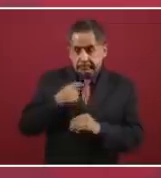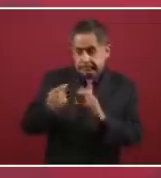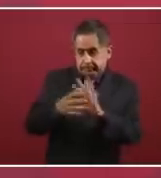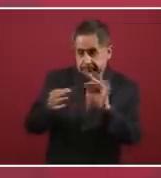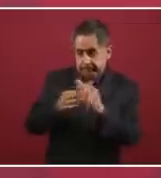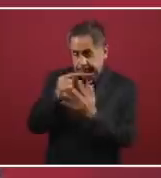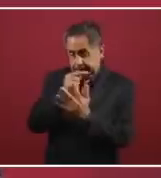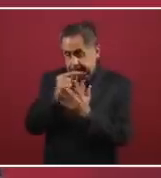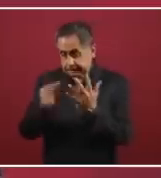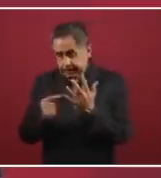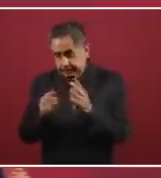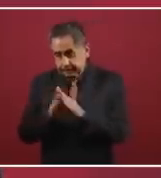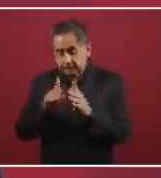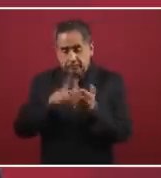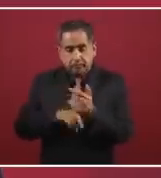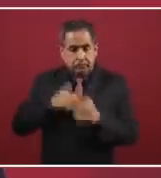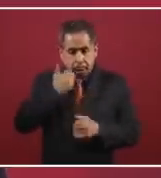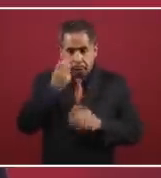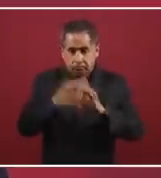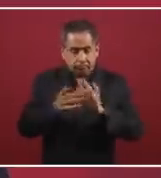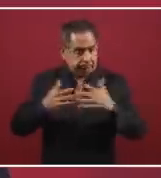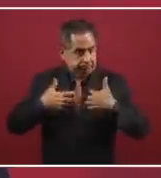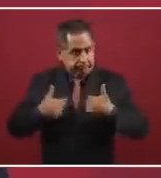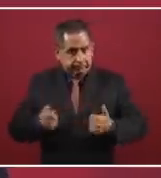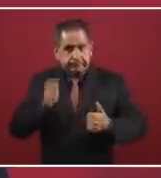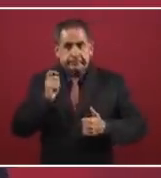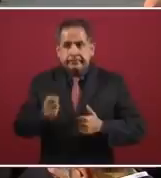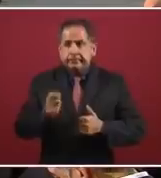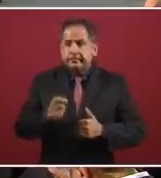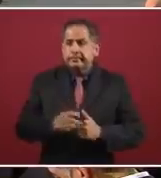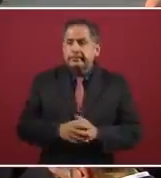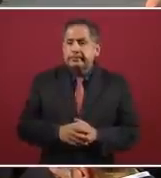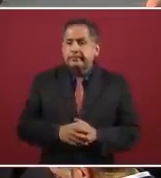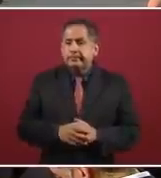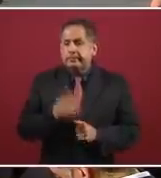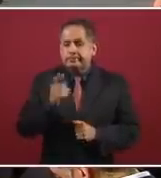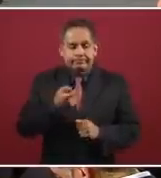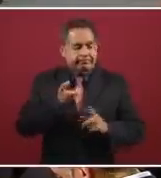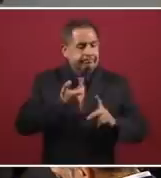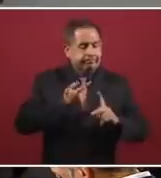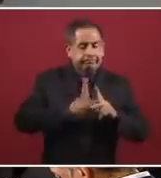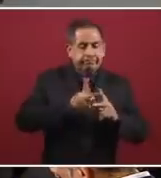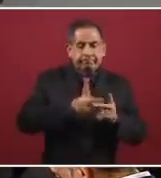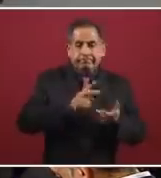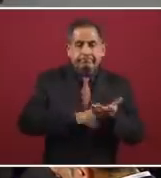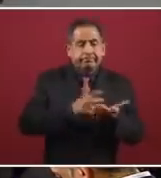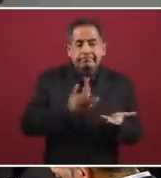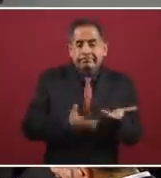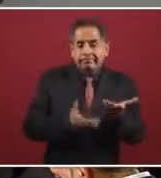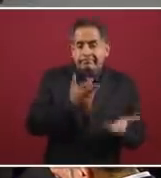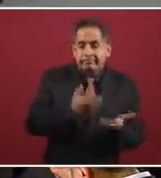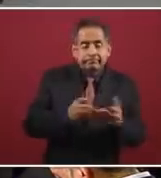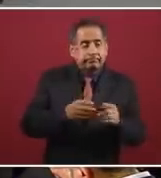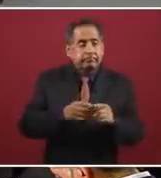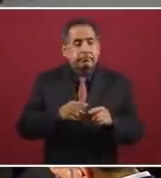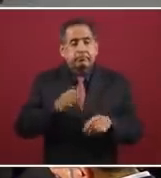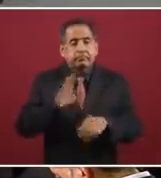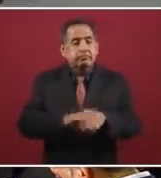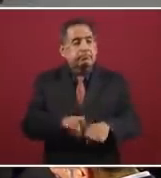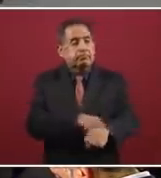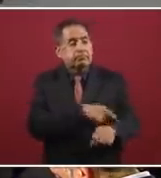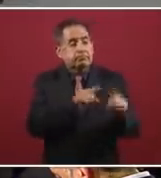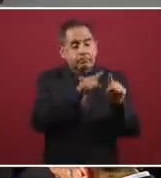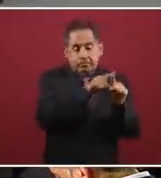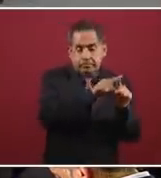estas condiciones, y yo quisiera que nos entendieran esto, es que las tarifas dependen de las distancias, de